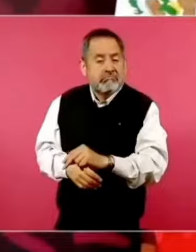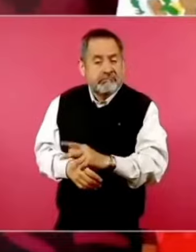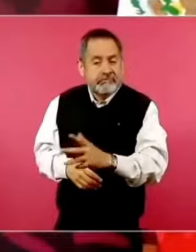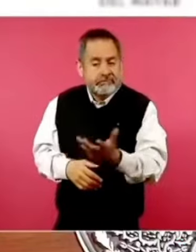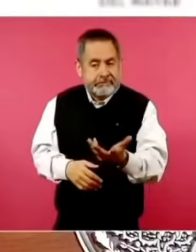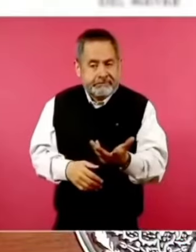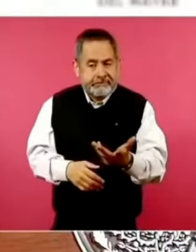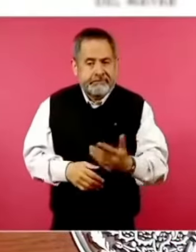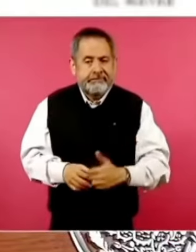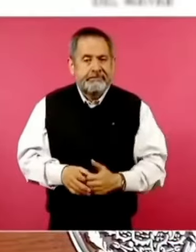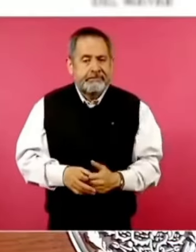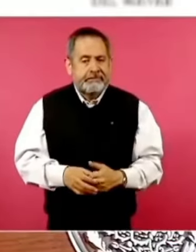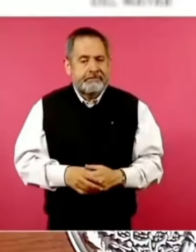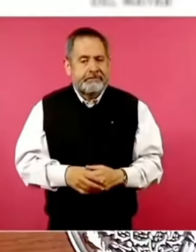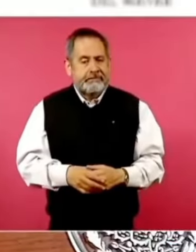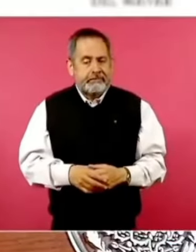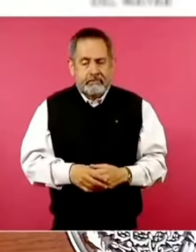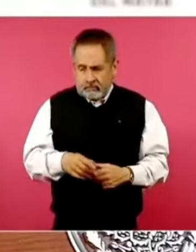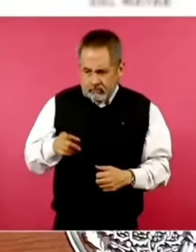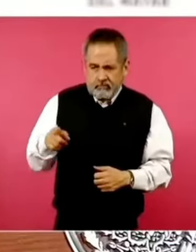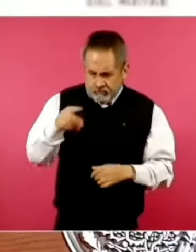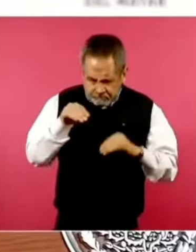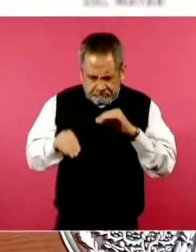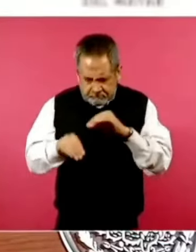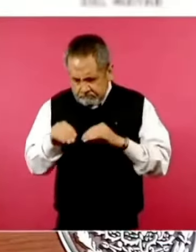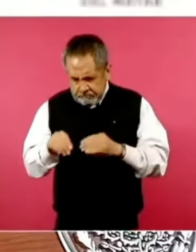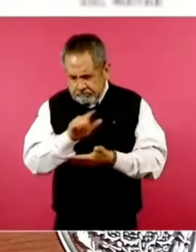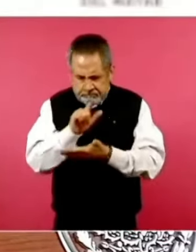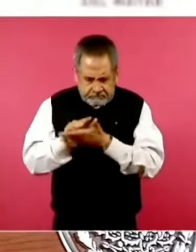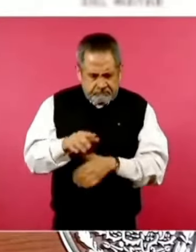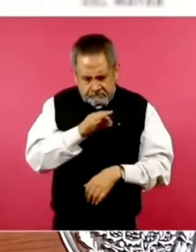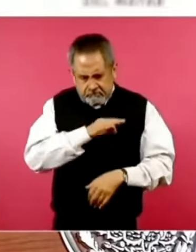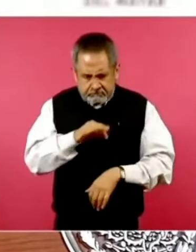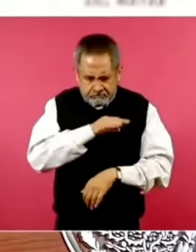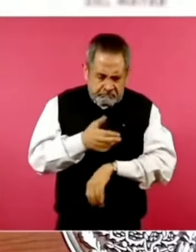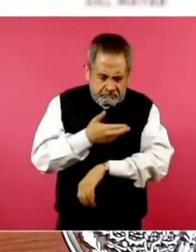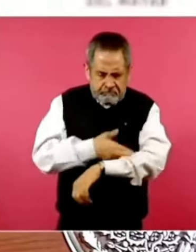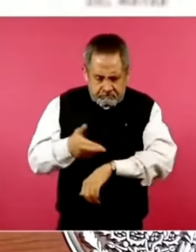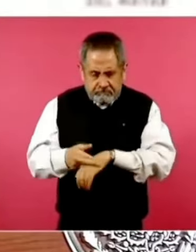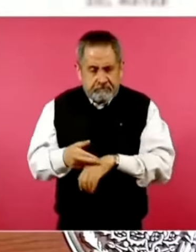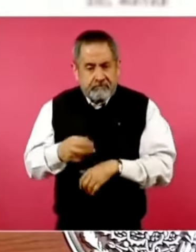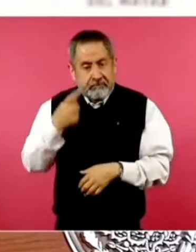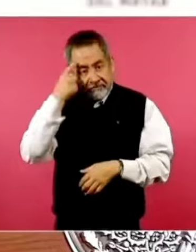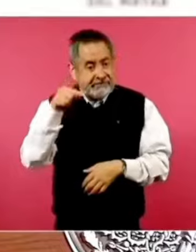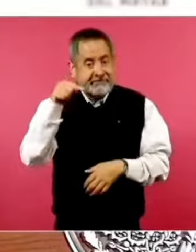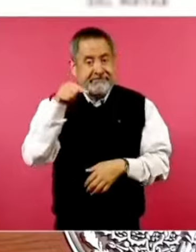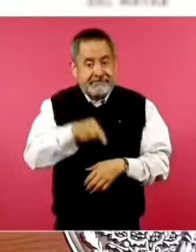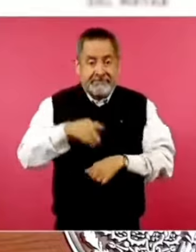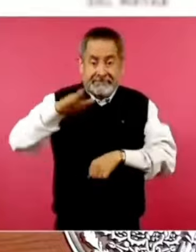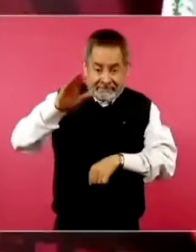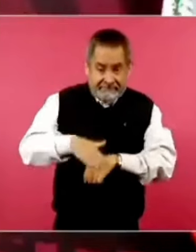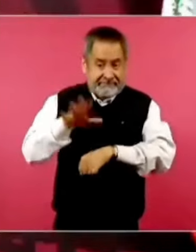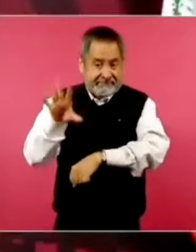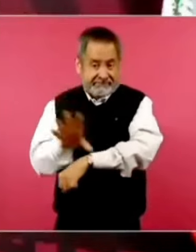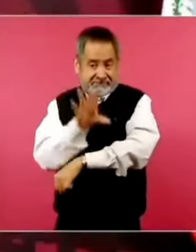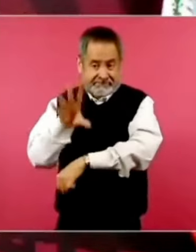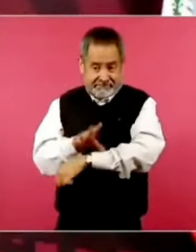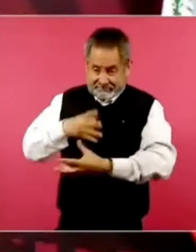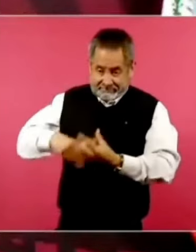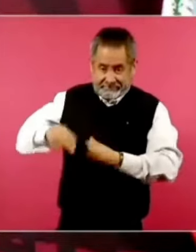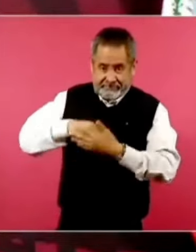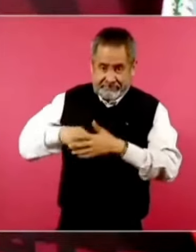eh la posibilidad de que se generara más energía en